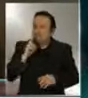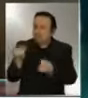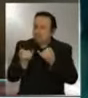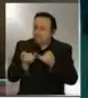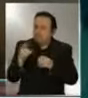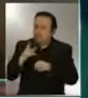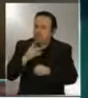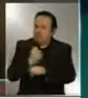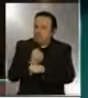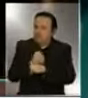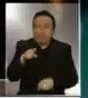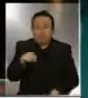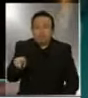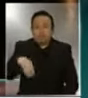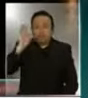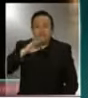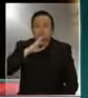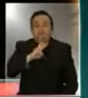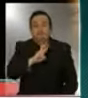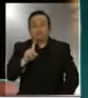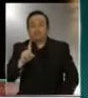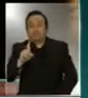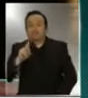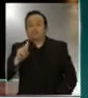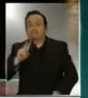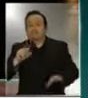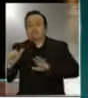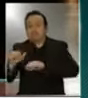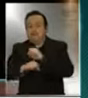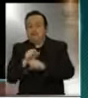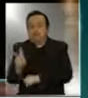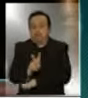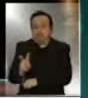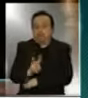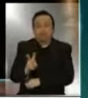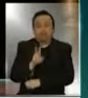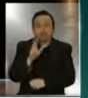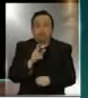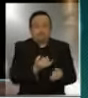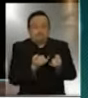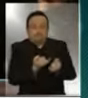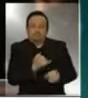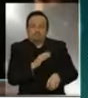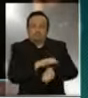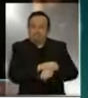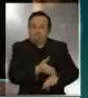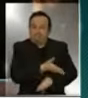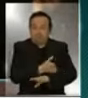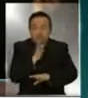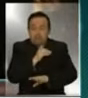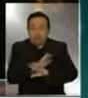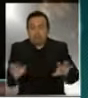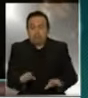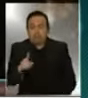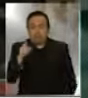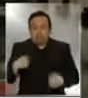policiales. Ambos son mayores de edad, 21 y 26 años. Y no registran antecedentes y, como decía, uno de